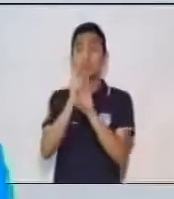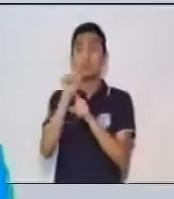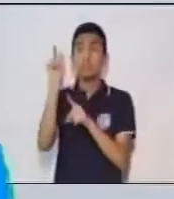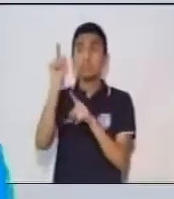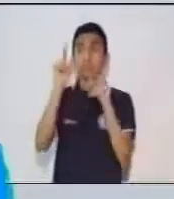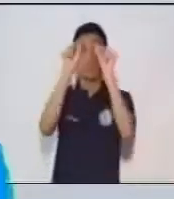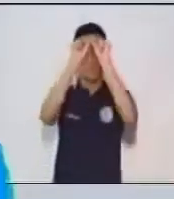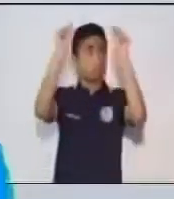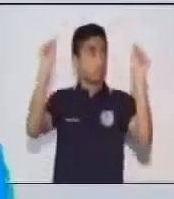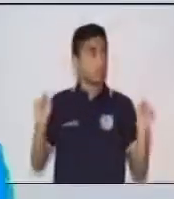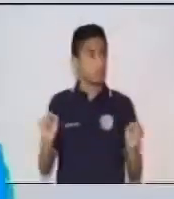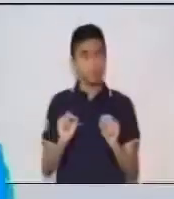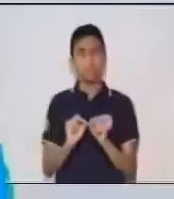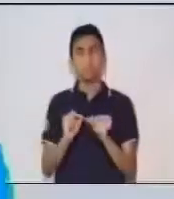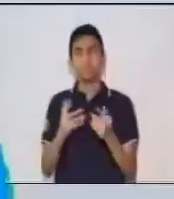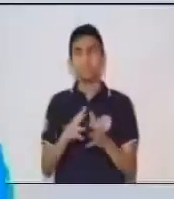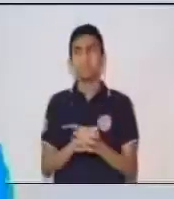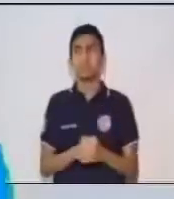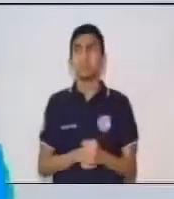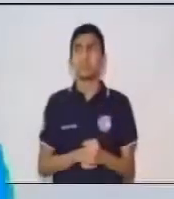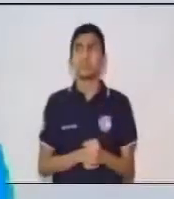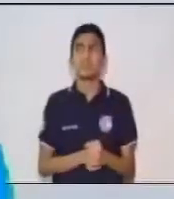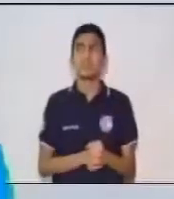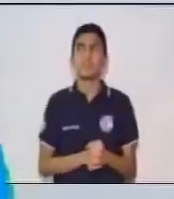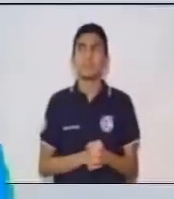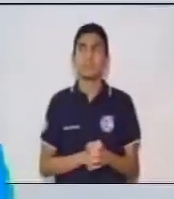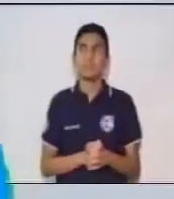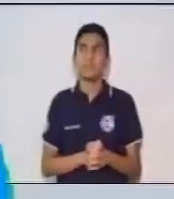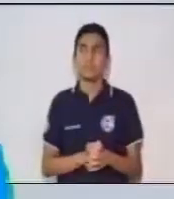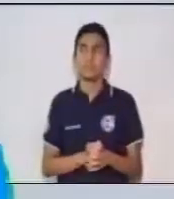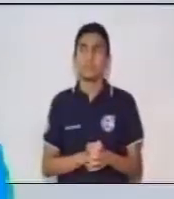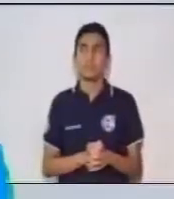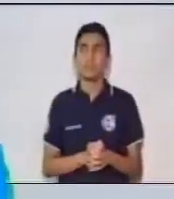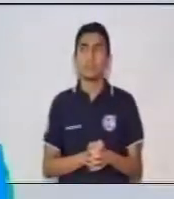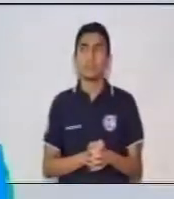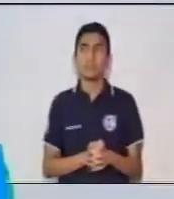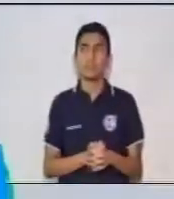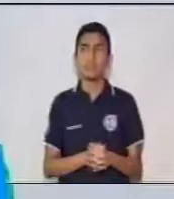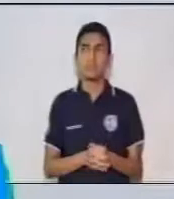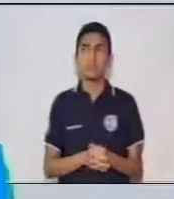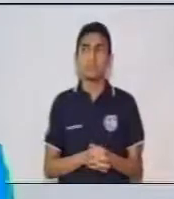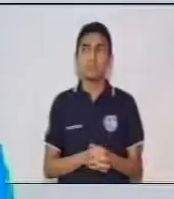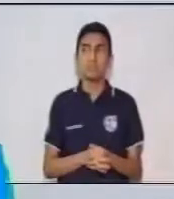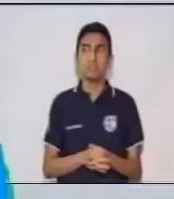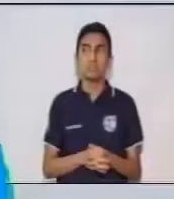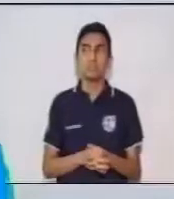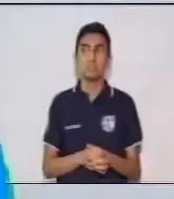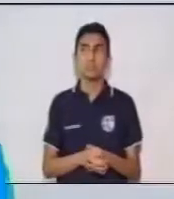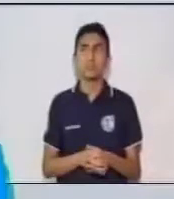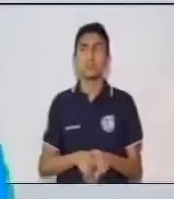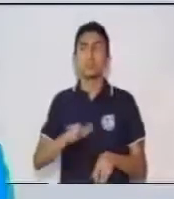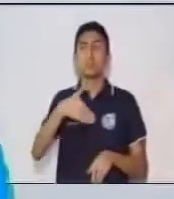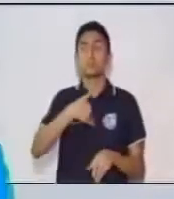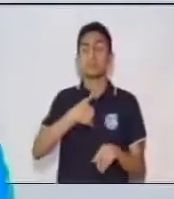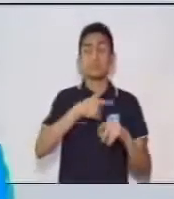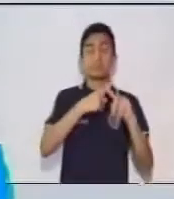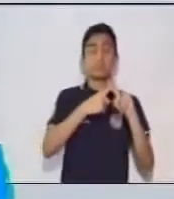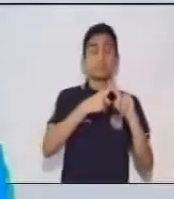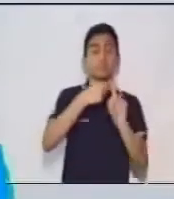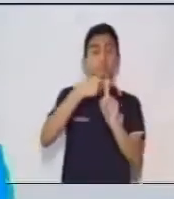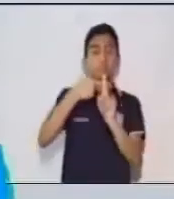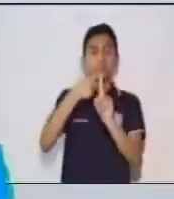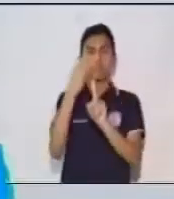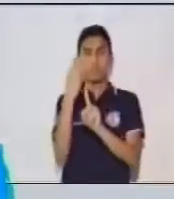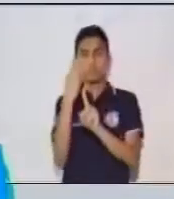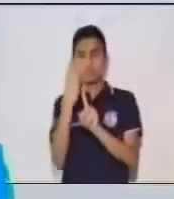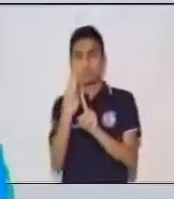un rectángulo que tiene una base x más 3 unidades y